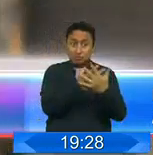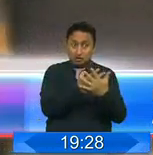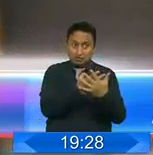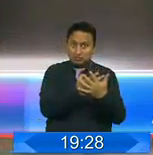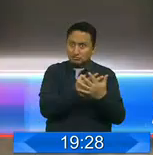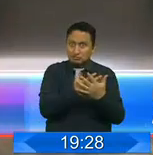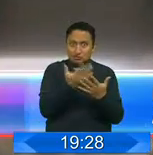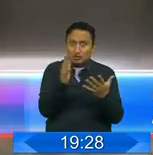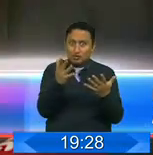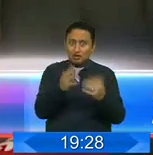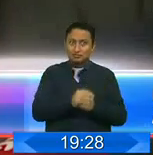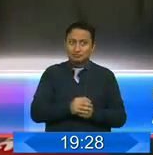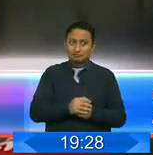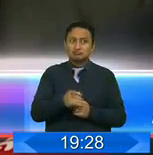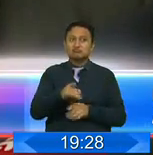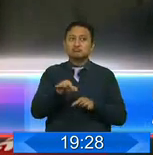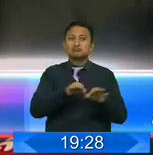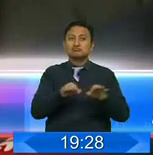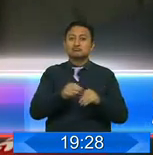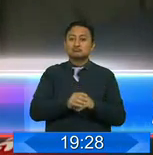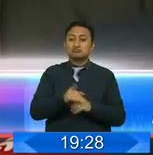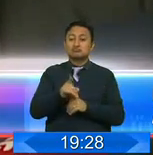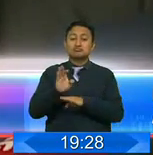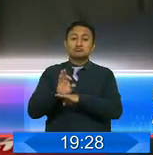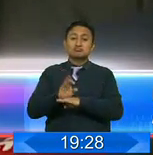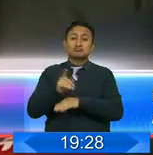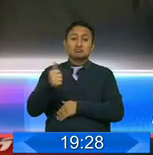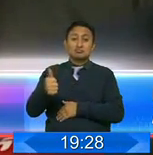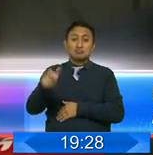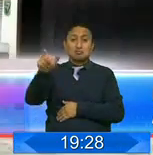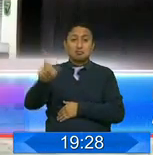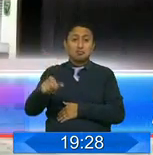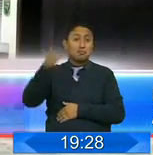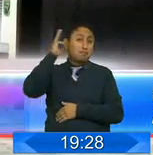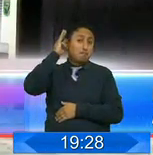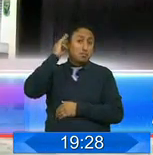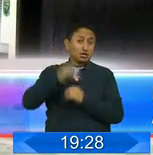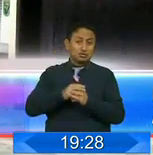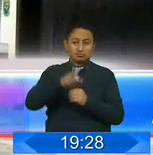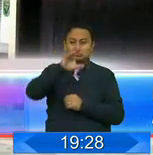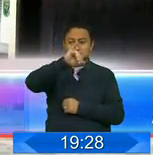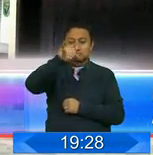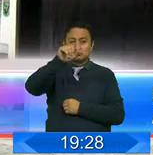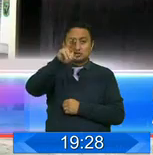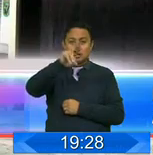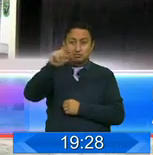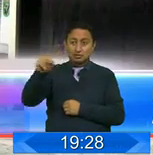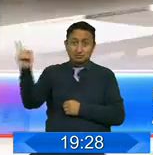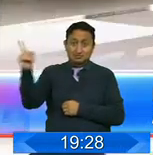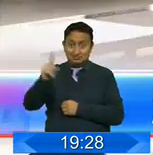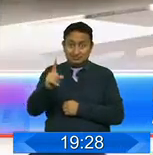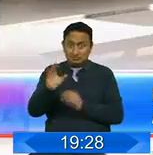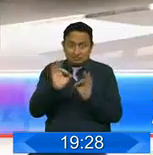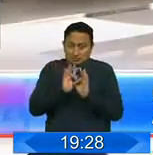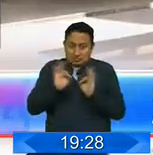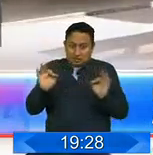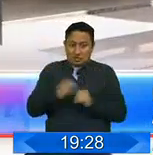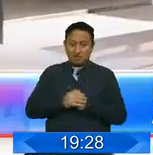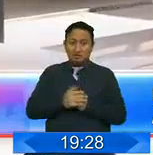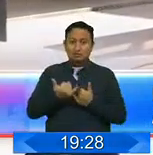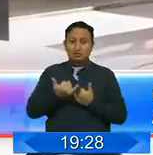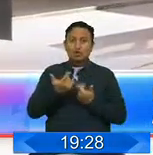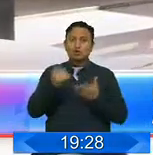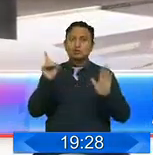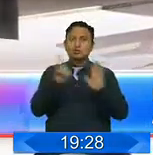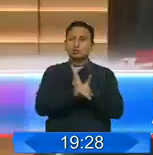ya en su contra. Explica que, a decir del testimonio de la misma Marta, Javier no habría estado en el lugar de los hechos y se lo acusa de